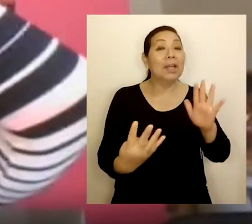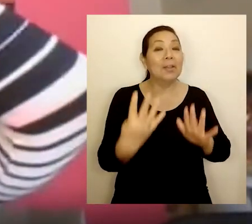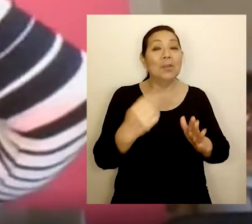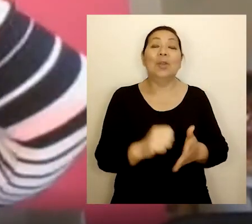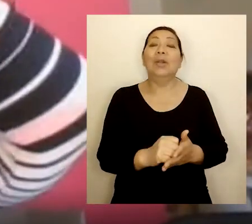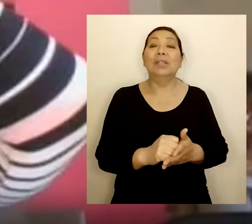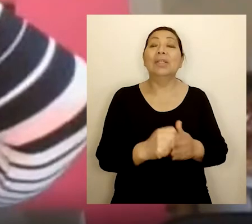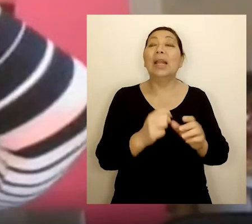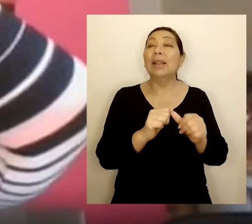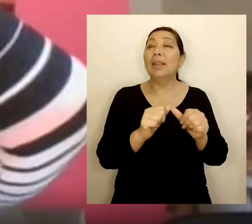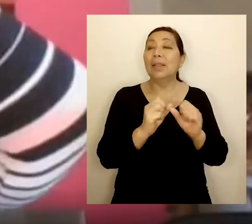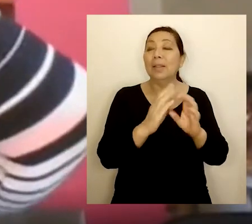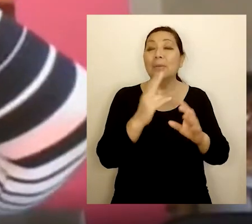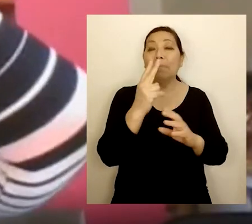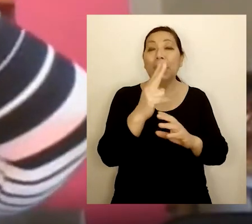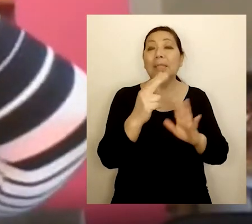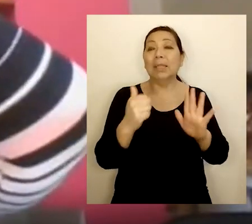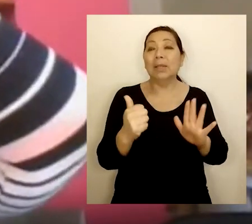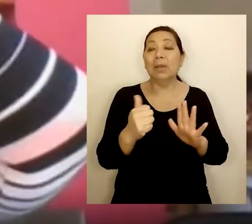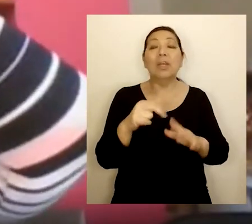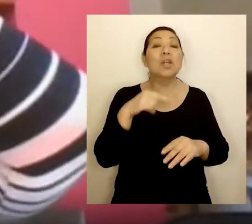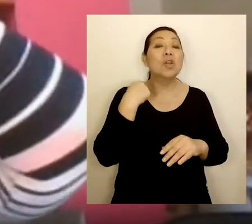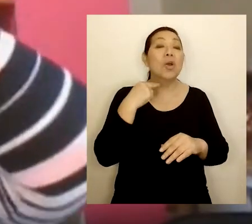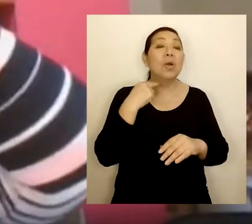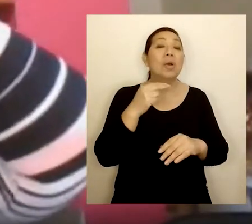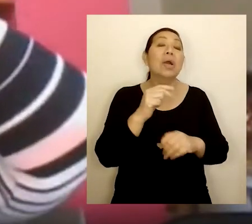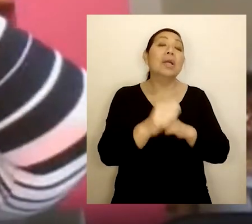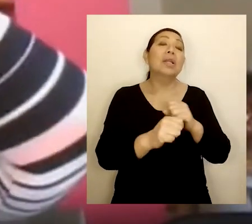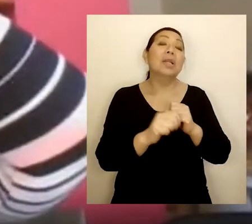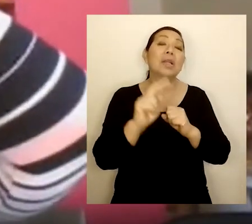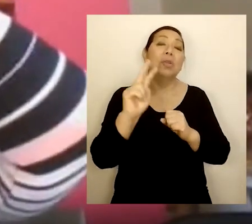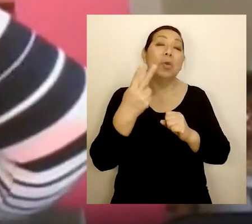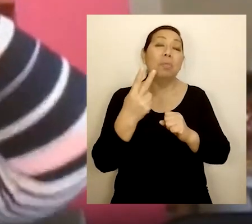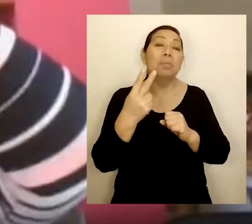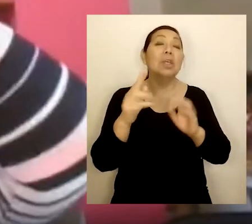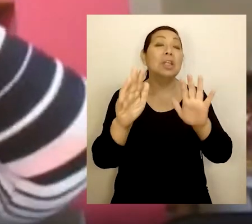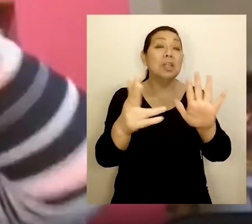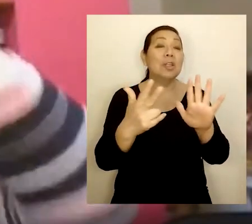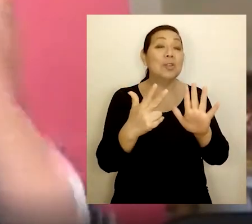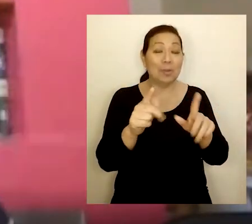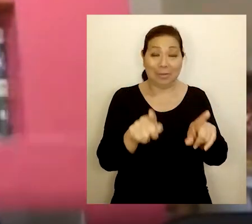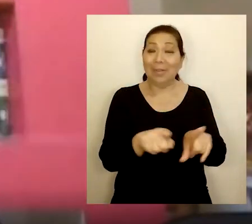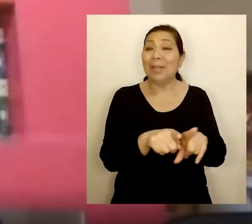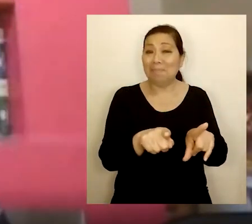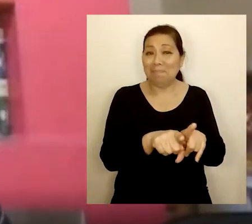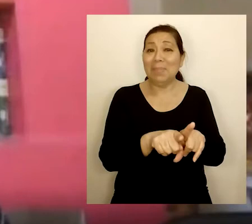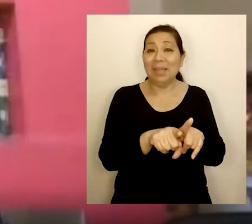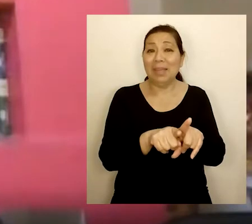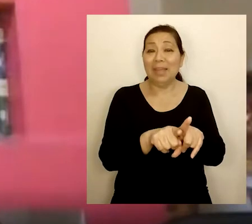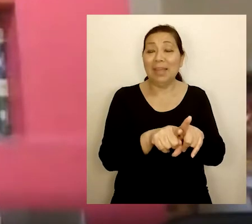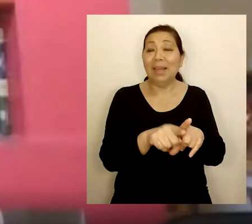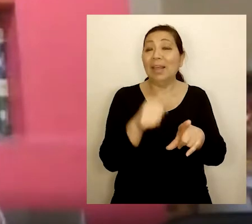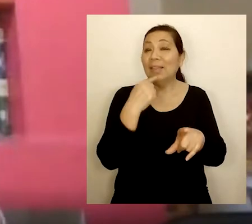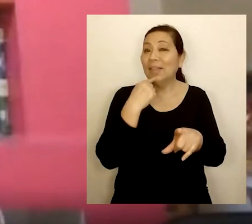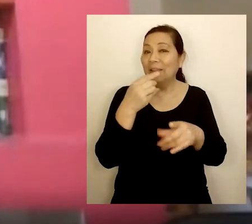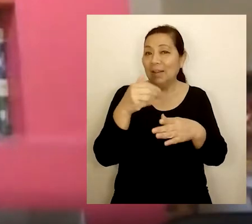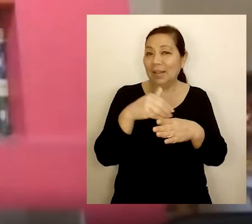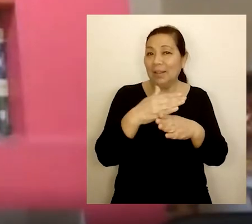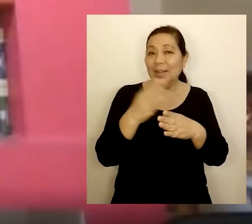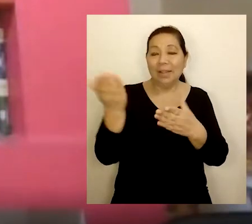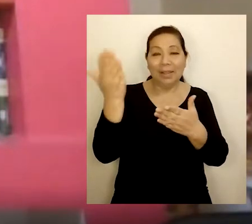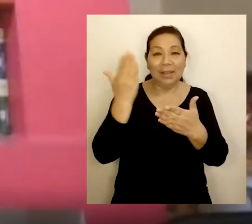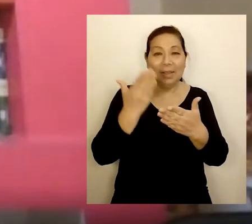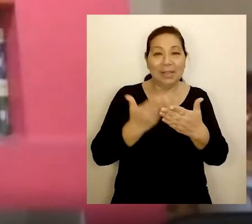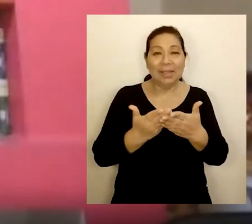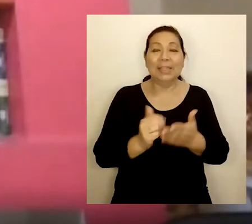4662-2014, de fecha 26 de noviembre del 2018 también, que declara fundada la